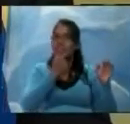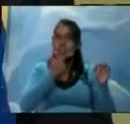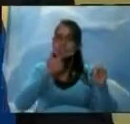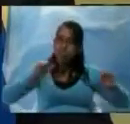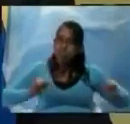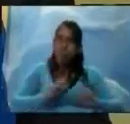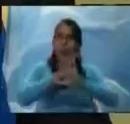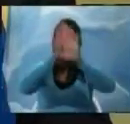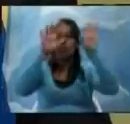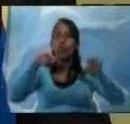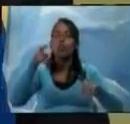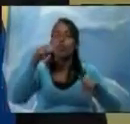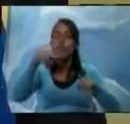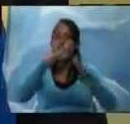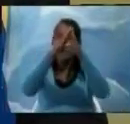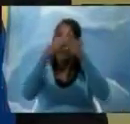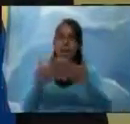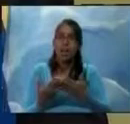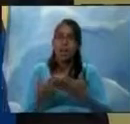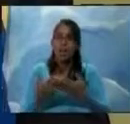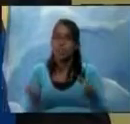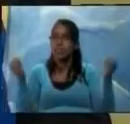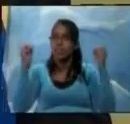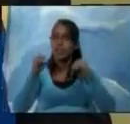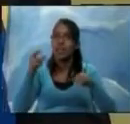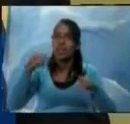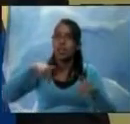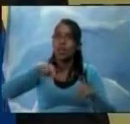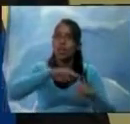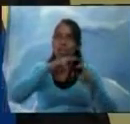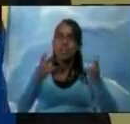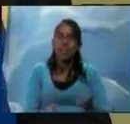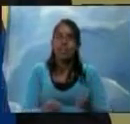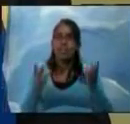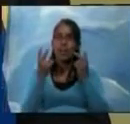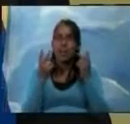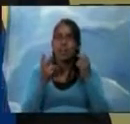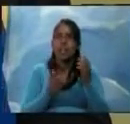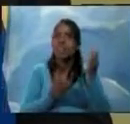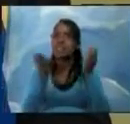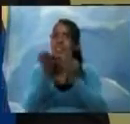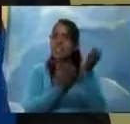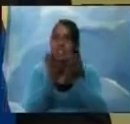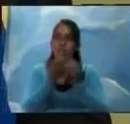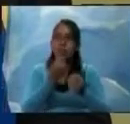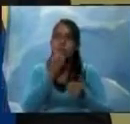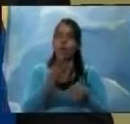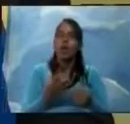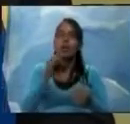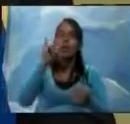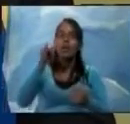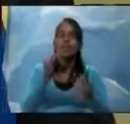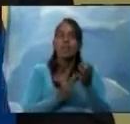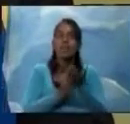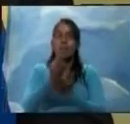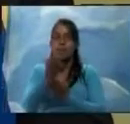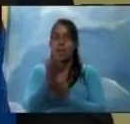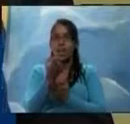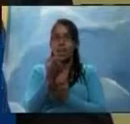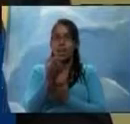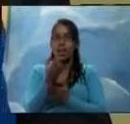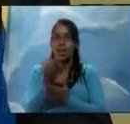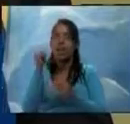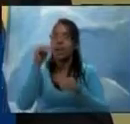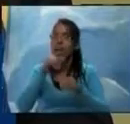maravilloso cuando estas palabras se recalcan en nuestras vidas. Siervo, bueno y fiel.